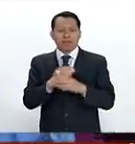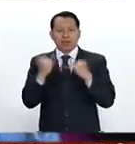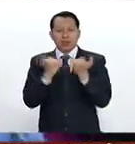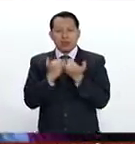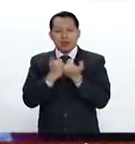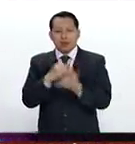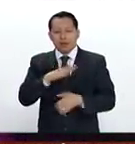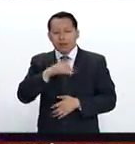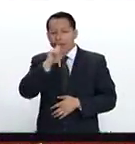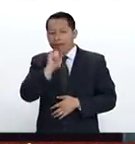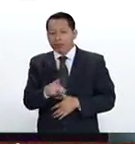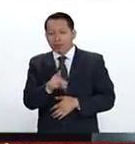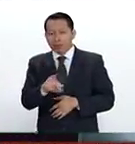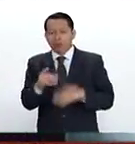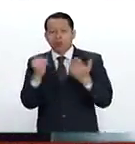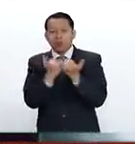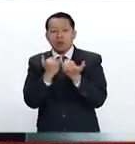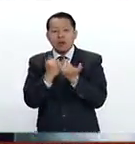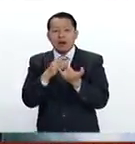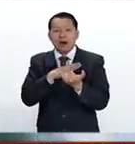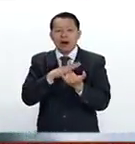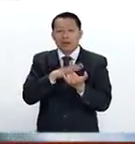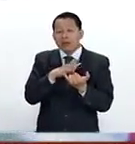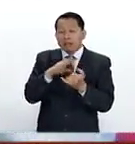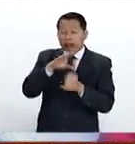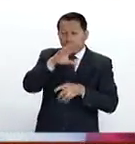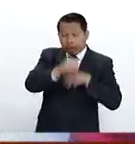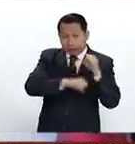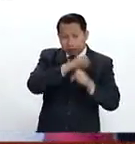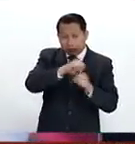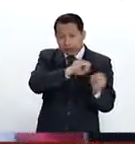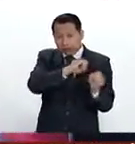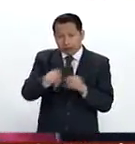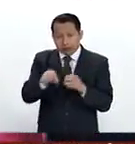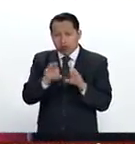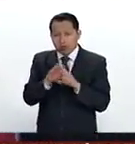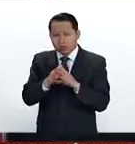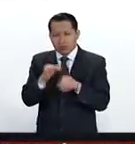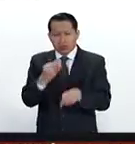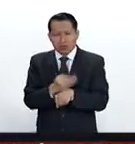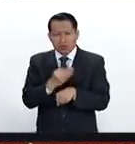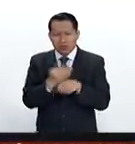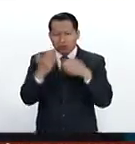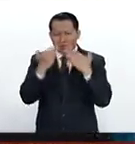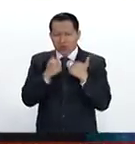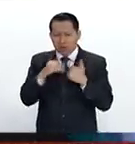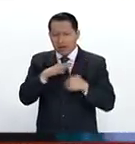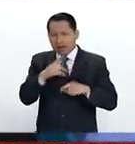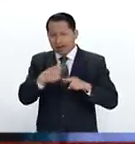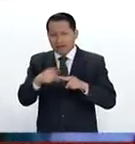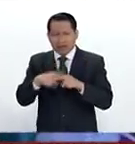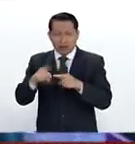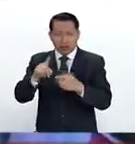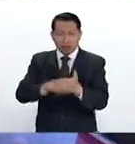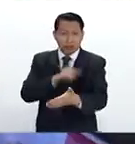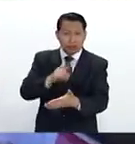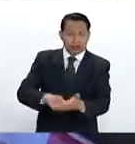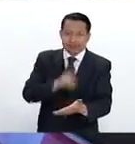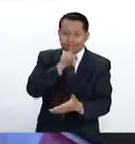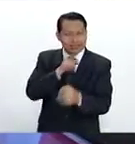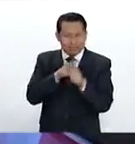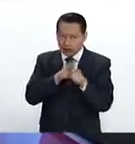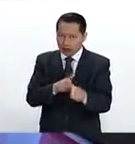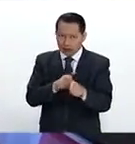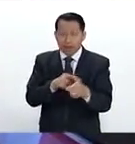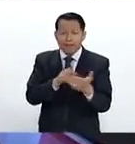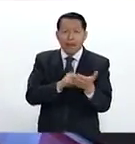ejecutivas relacionadas con las deportaciones, hasta el momento no ha habido una suspensión de dichas órdenes y lo que nos dicen estos memoranda